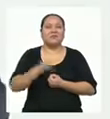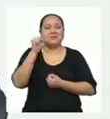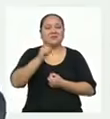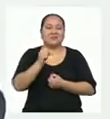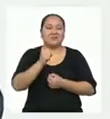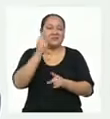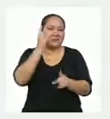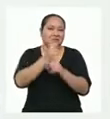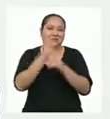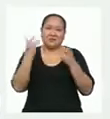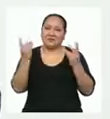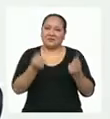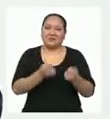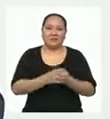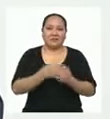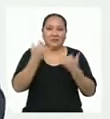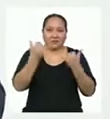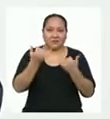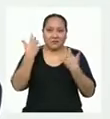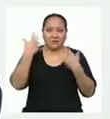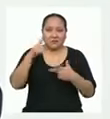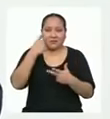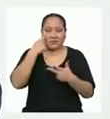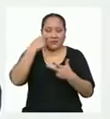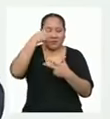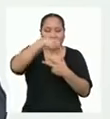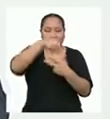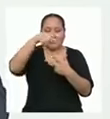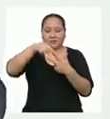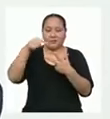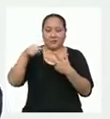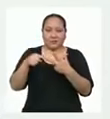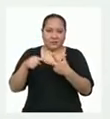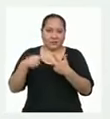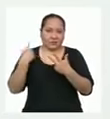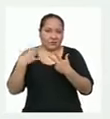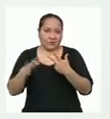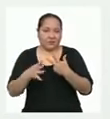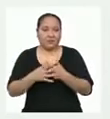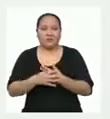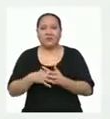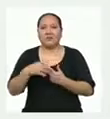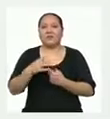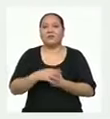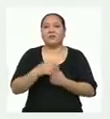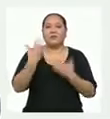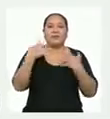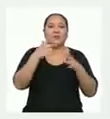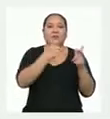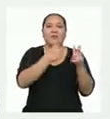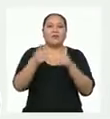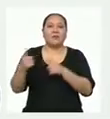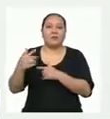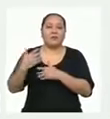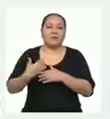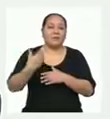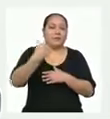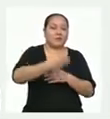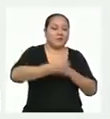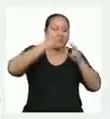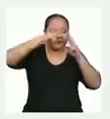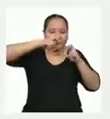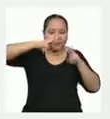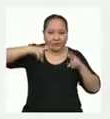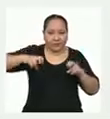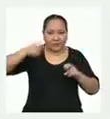Así de rápido. Ahora que ya conocen las 3 medidas de tendencia central, estamos listas y listos para pasar a analizar